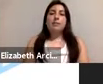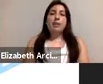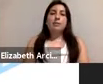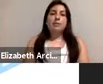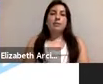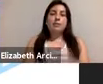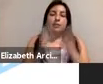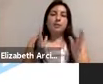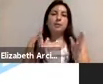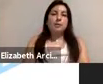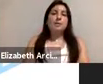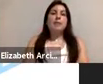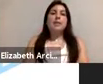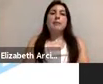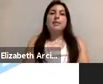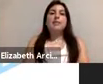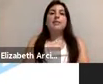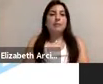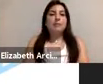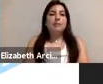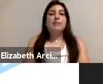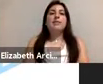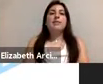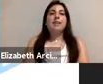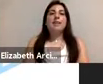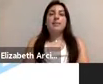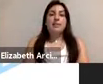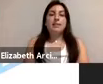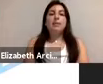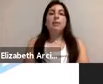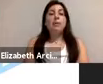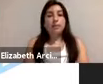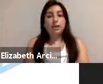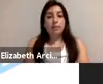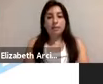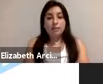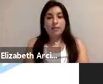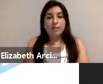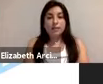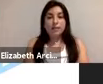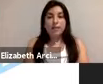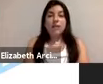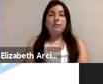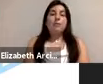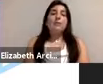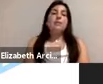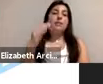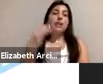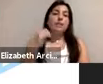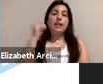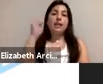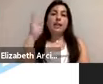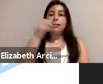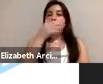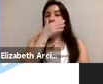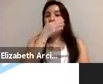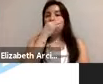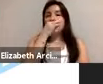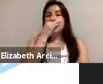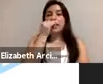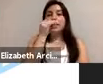Por mencionarlo, como yo sé que todos ustedes saben, colocamos la base contraria de la desviación o la punta apuntando al efecto. Podemos colocarlo